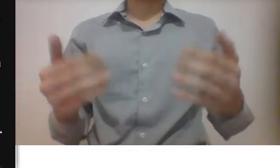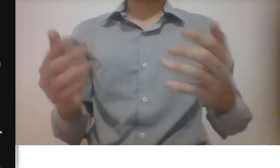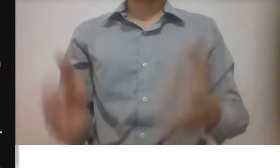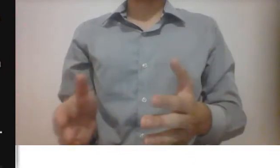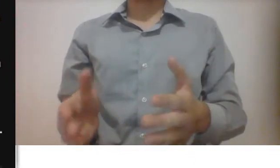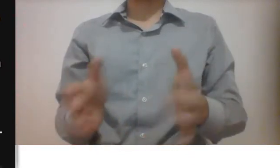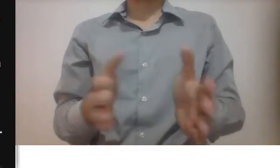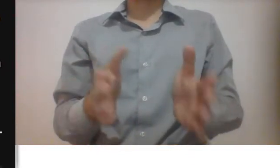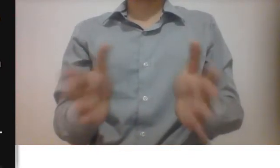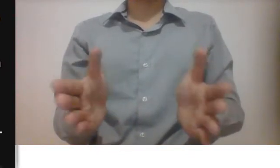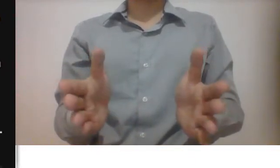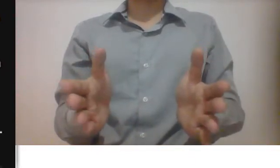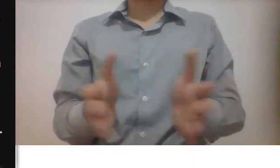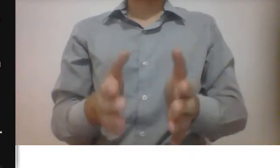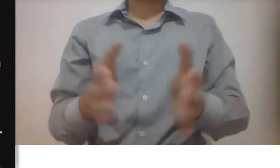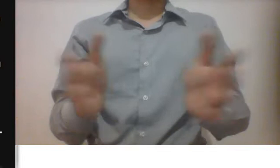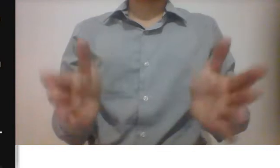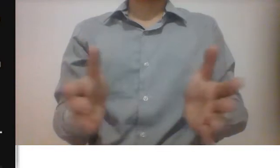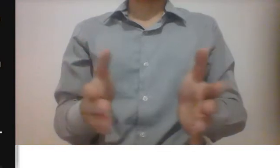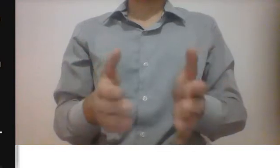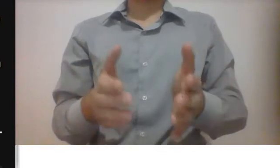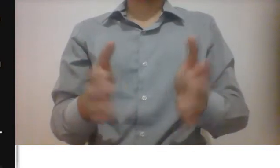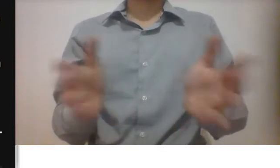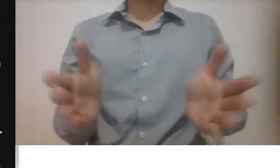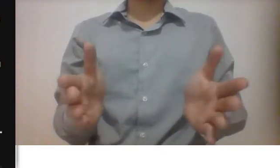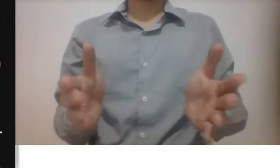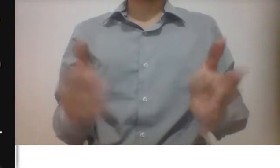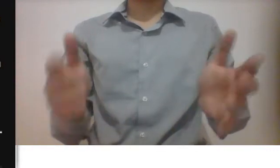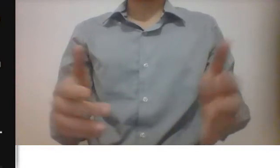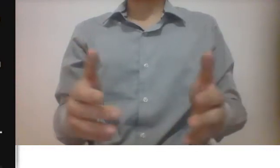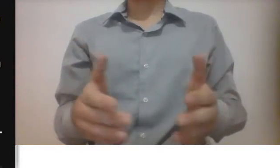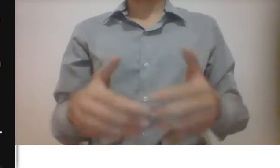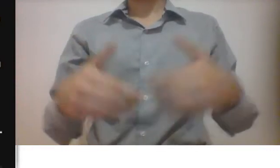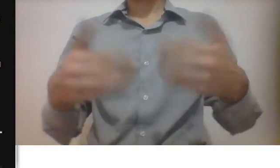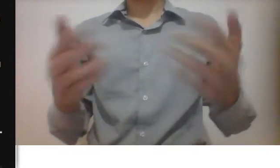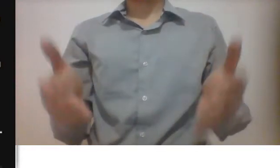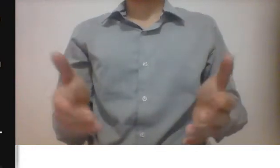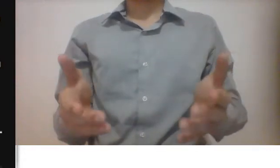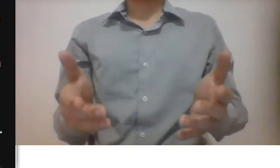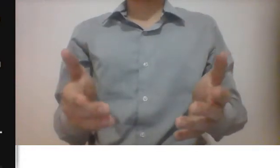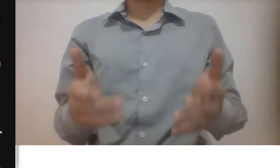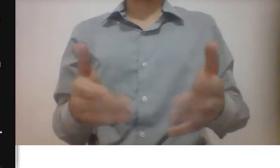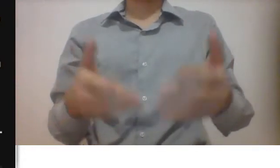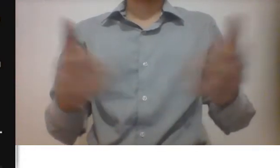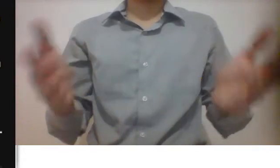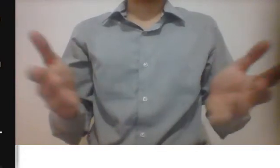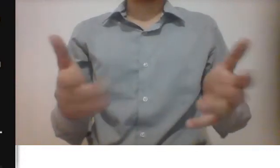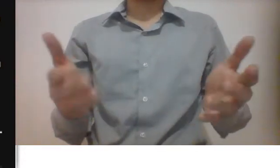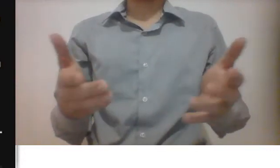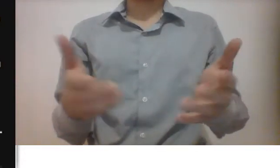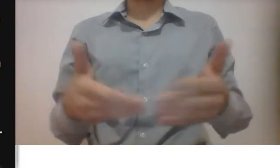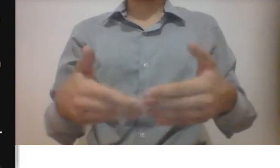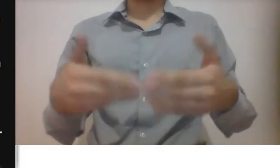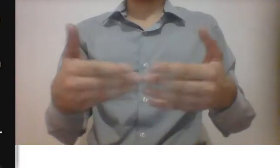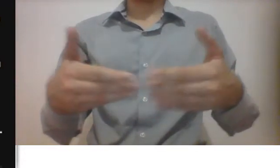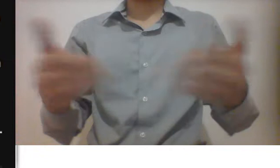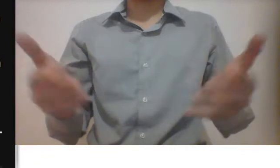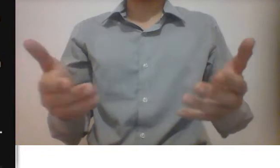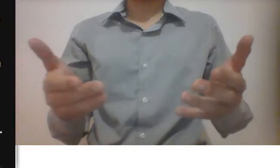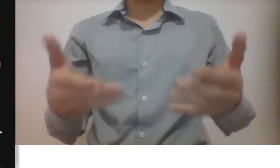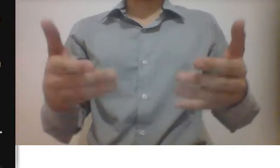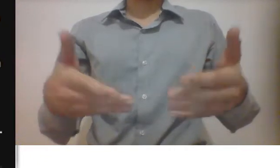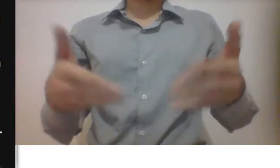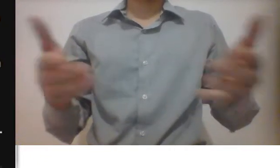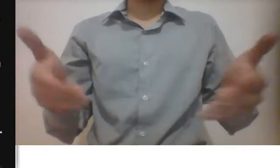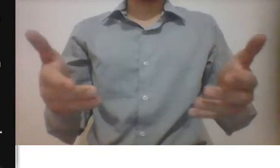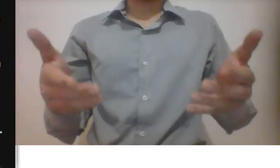al permitirle que estas factureras trabajaran y como ellos querían, generando defraudación fiscal precisamente al